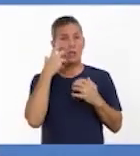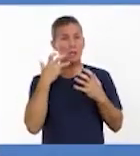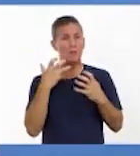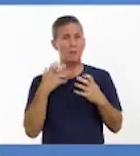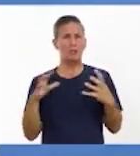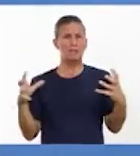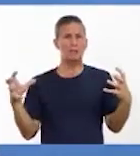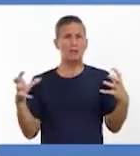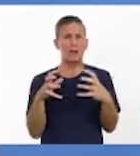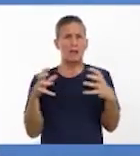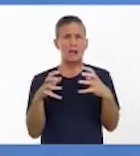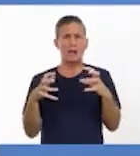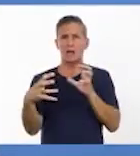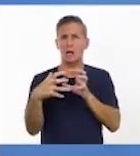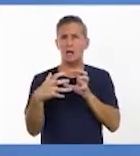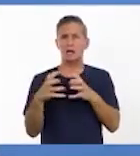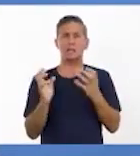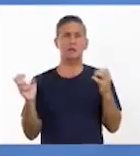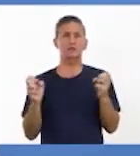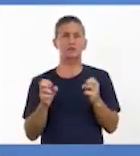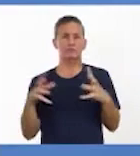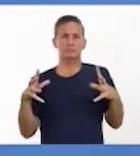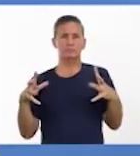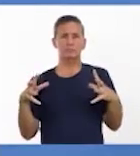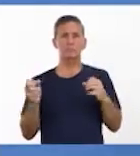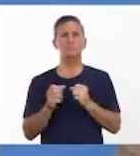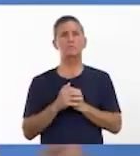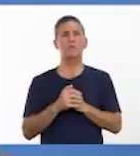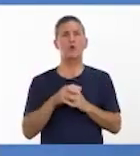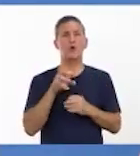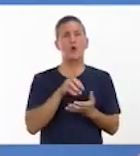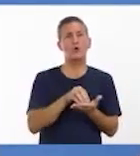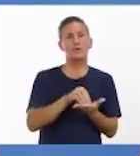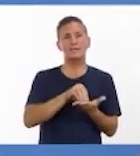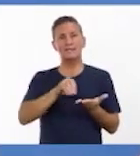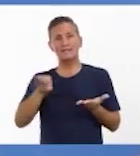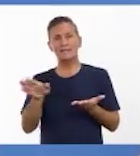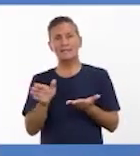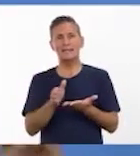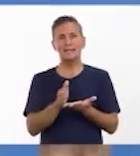para la reacción o quitando el mismo catalizador.